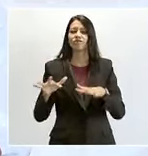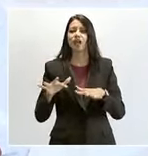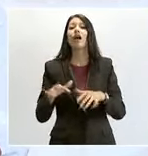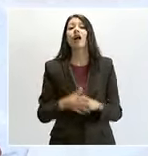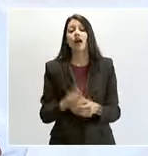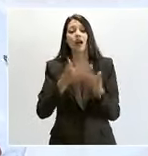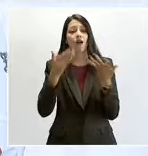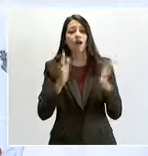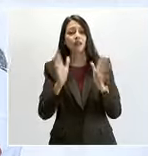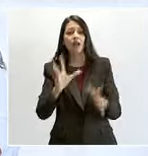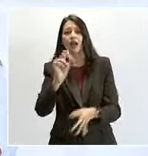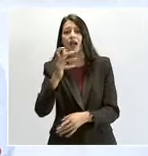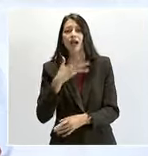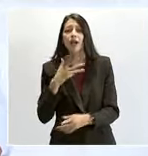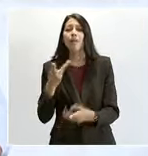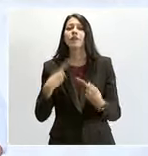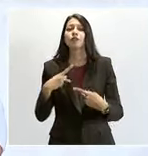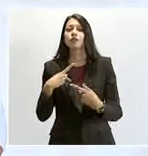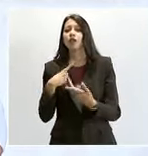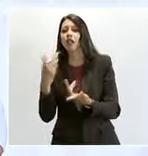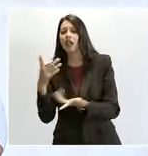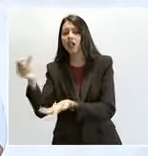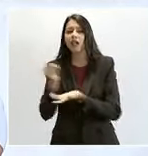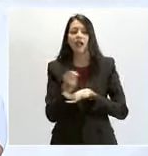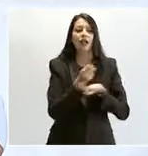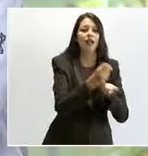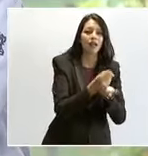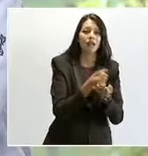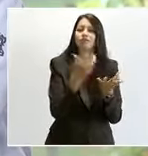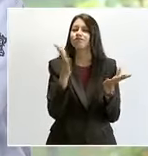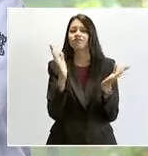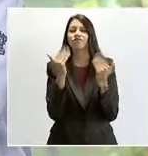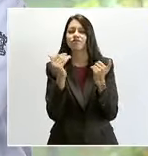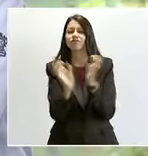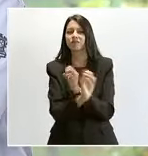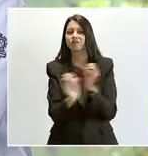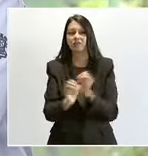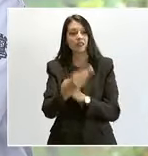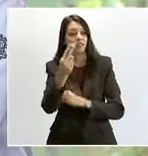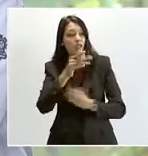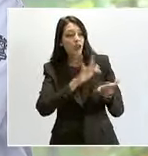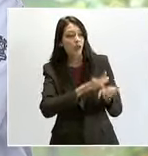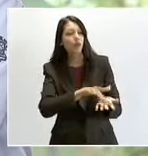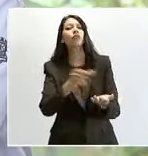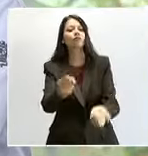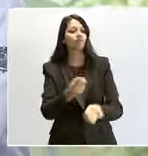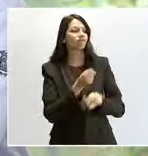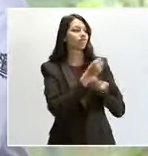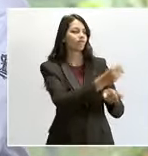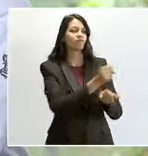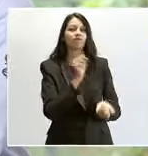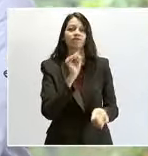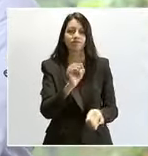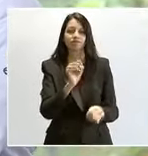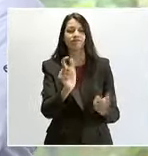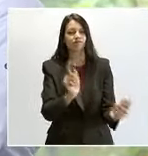a los que requieren el apoyo llega y llega de manera directa